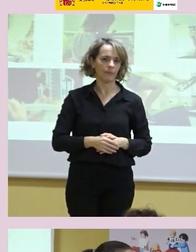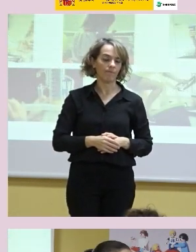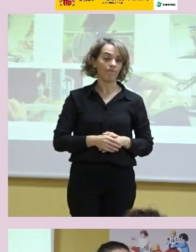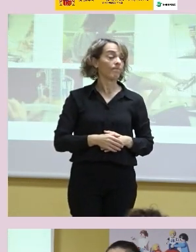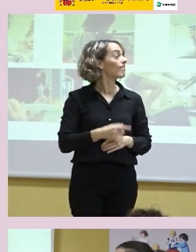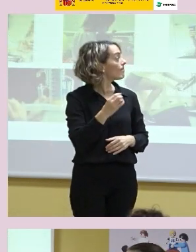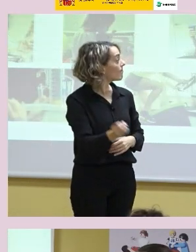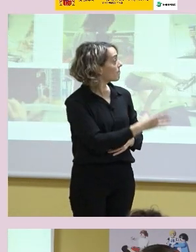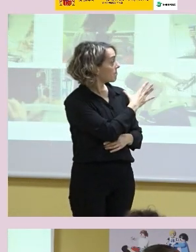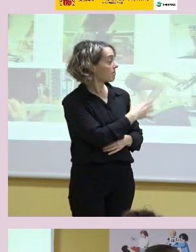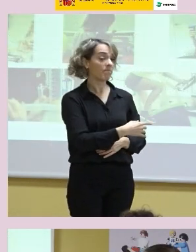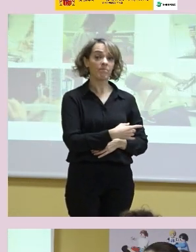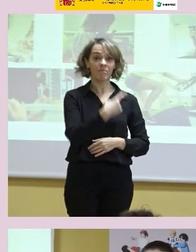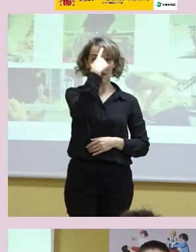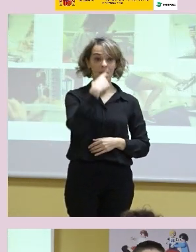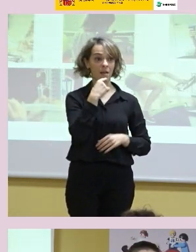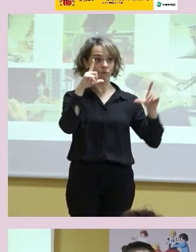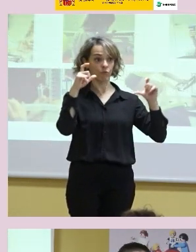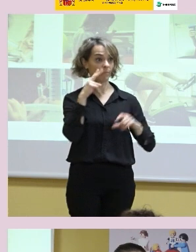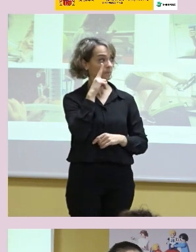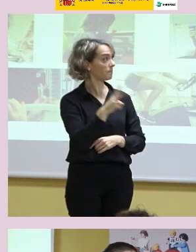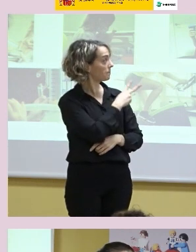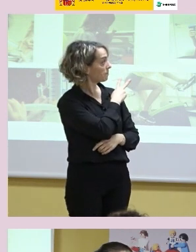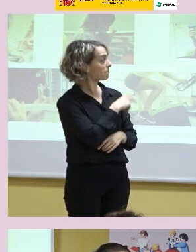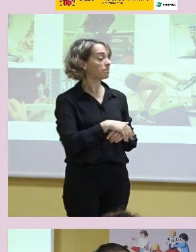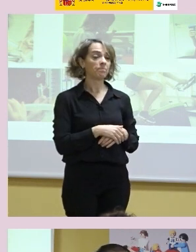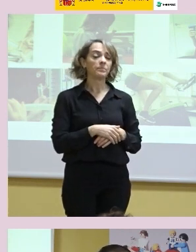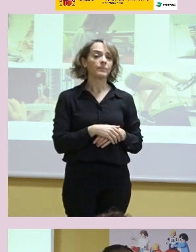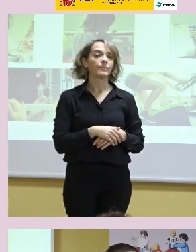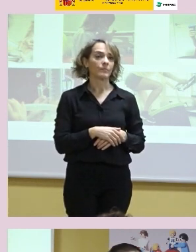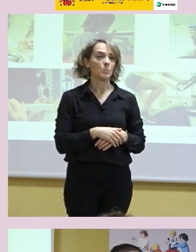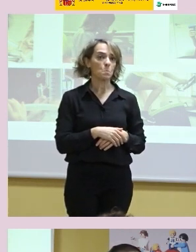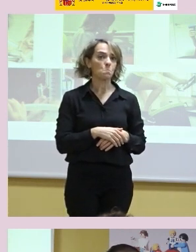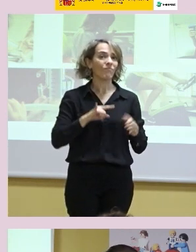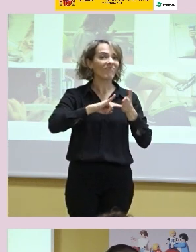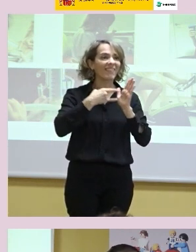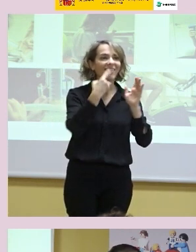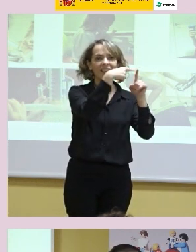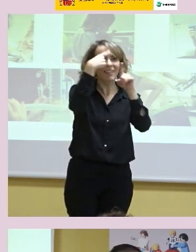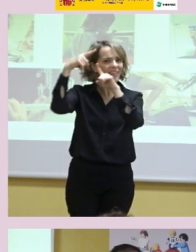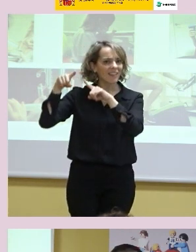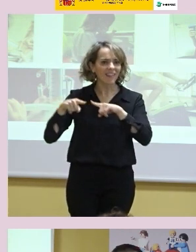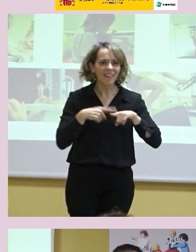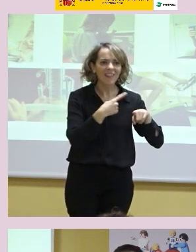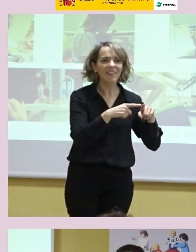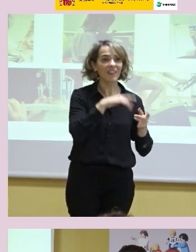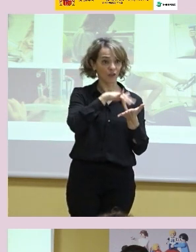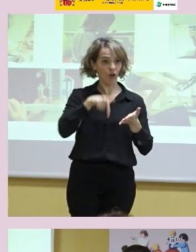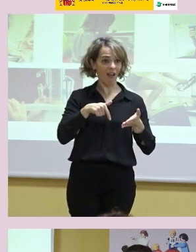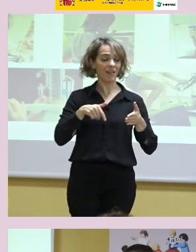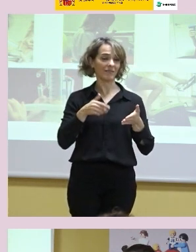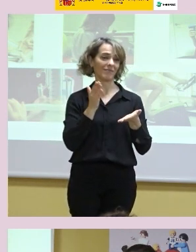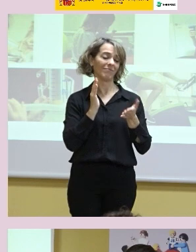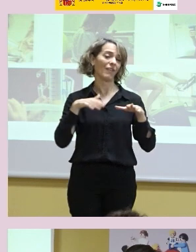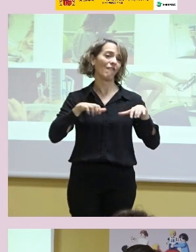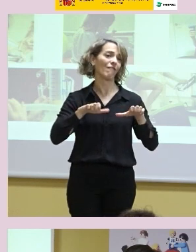He puesto estas imágenes de diferentes técnicas que hacemos en fisioterapia